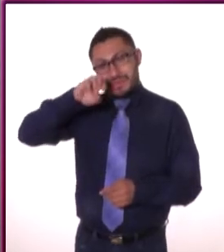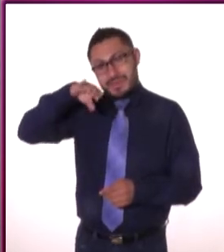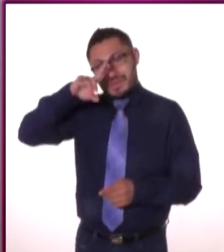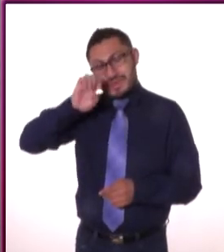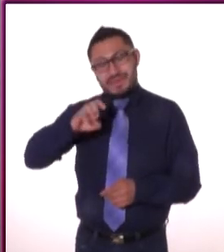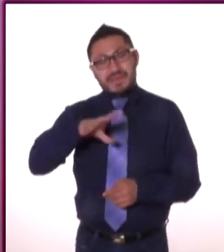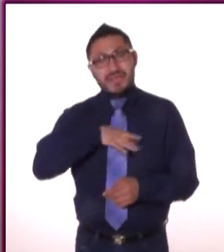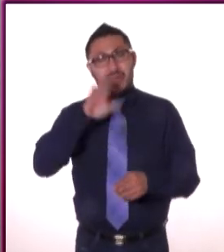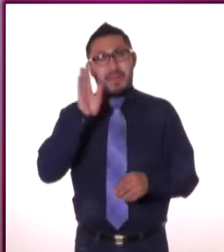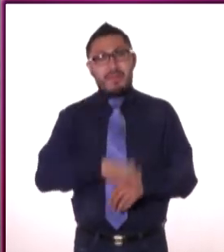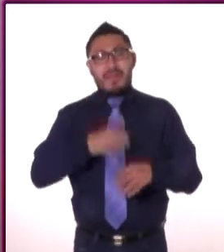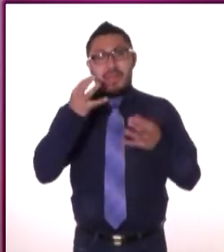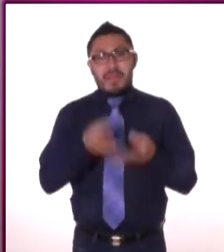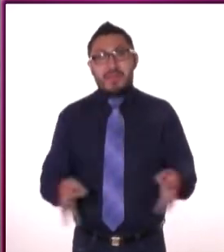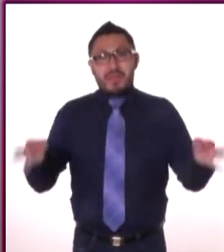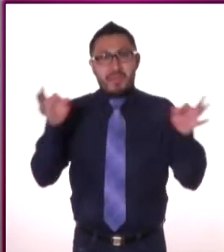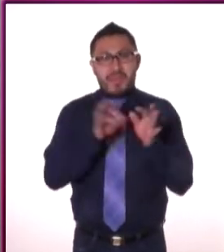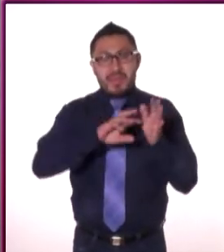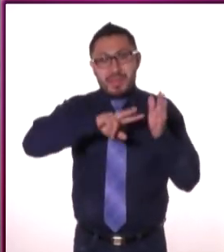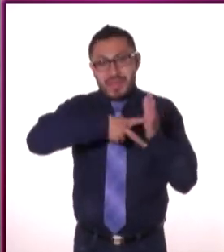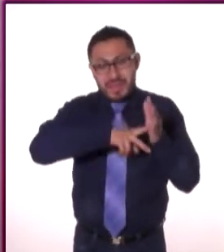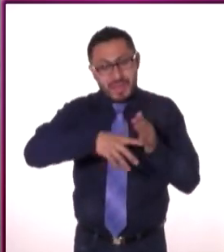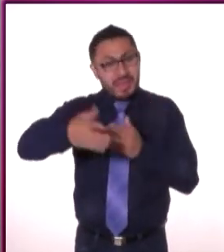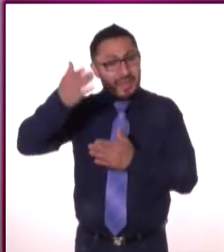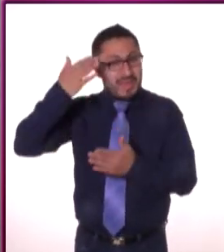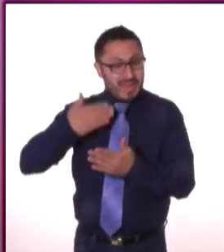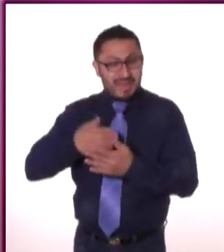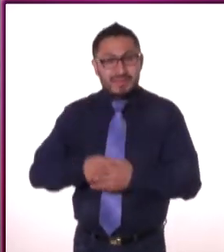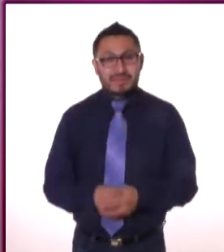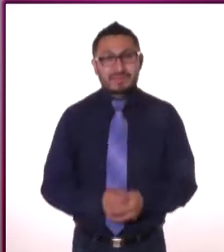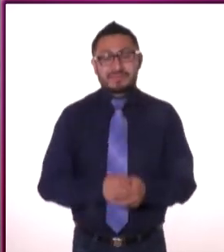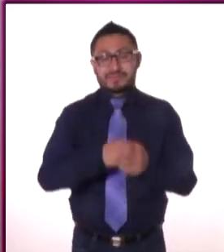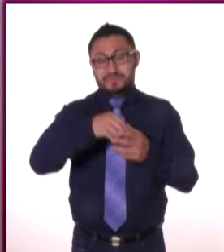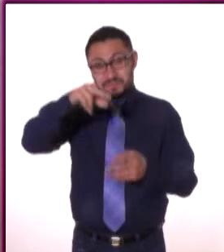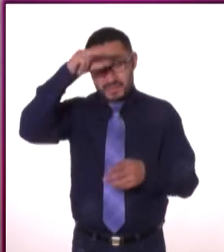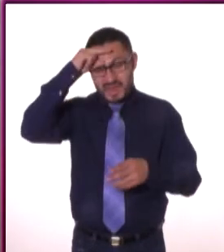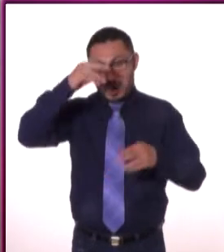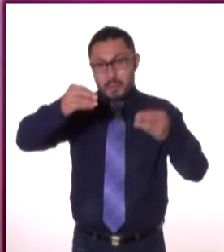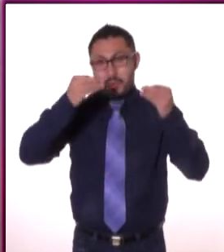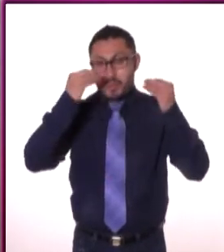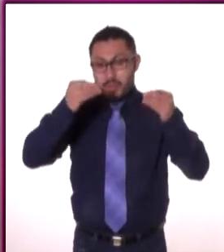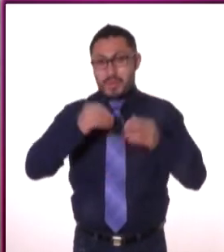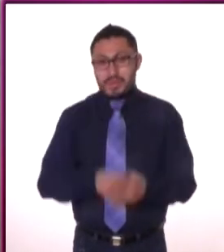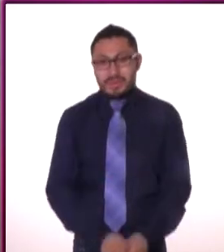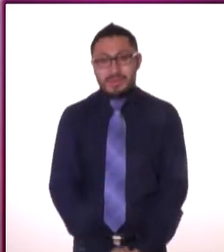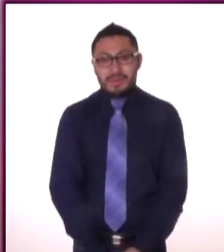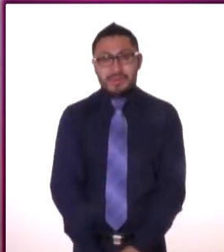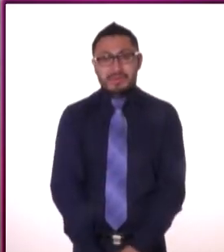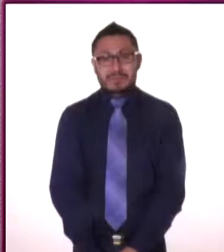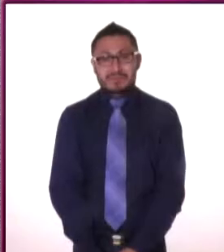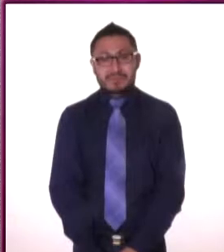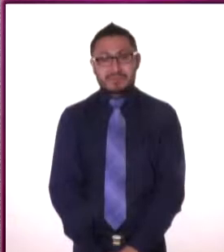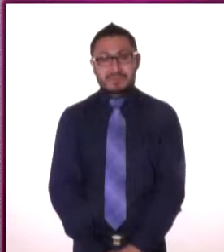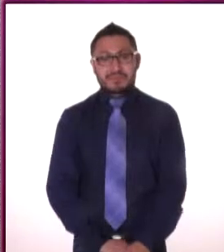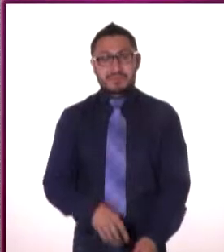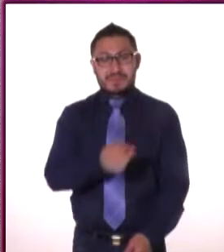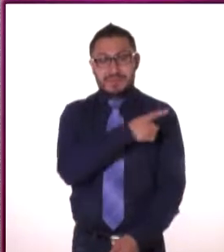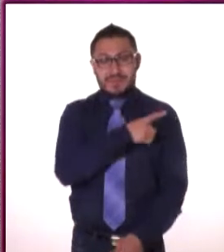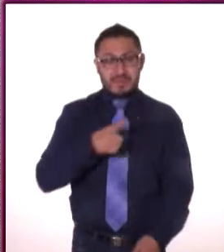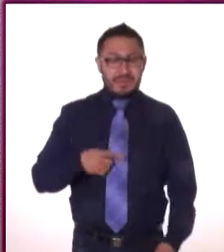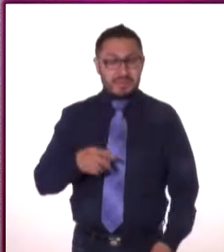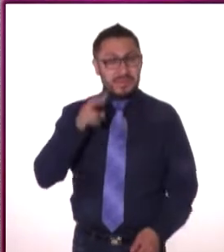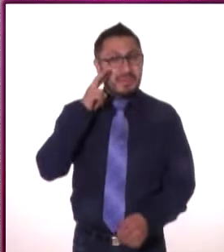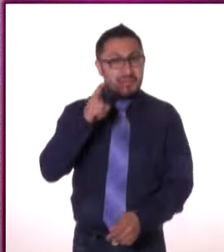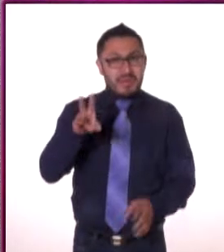Arquímedes es considerado como el más grande ingeniero y científico de la antigüedad. Yo añadiría que es uno de los grandes genios, o sea, hay